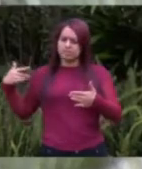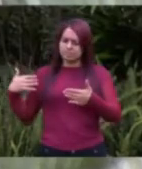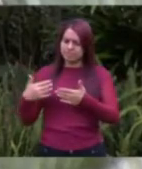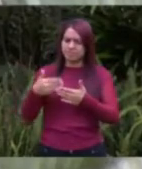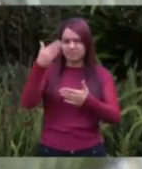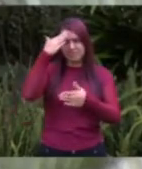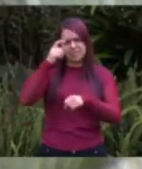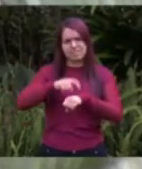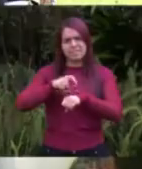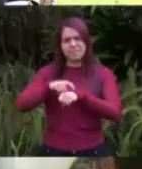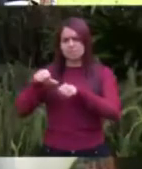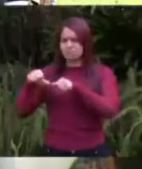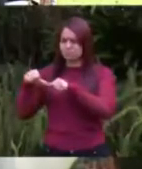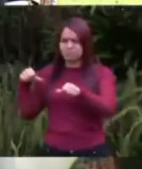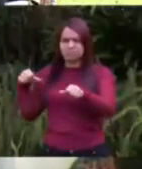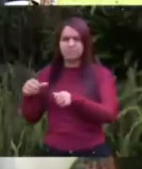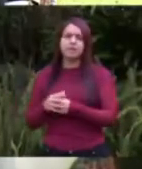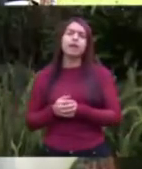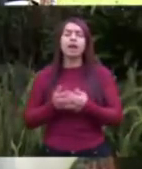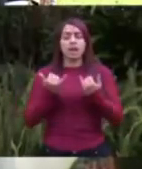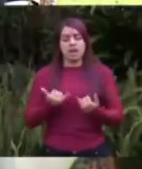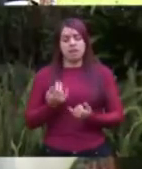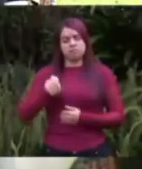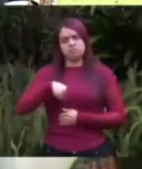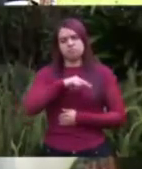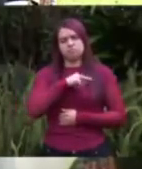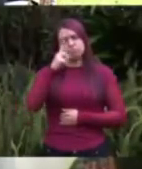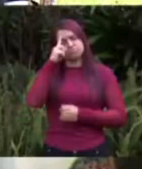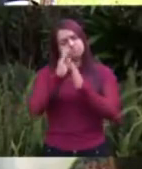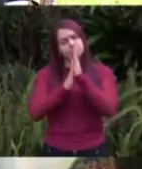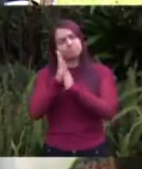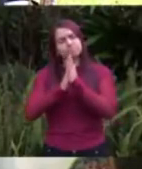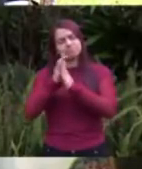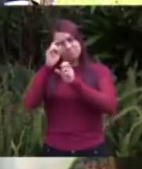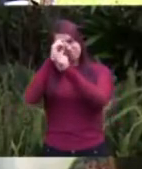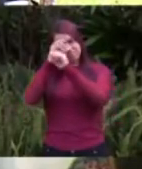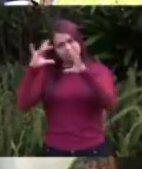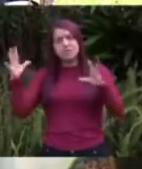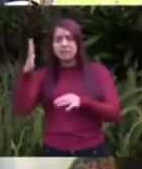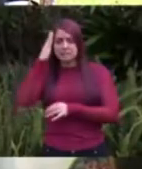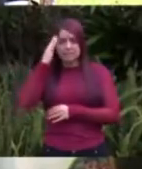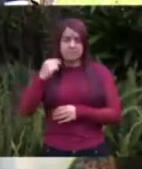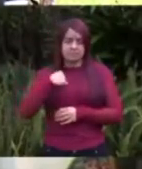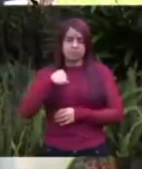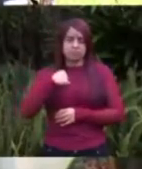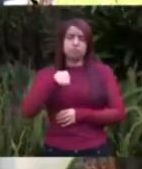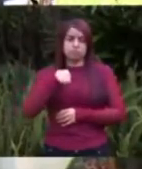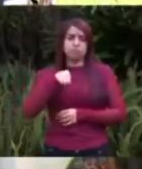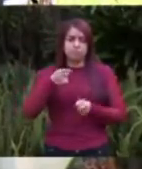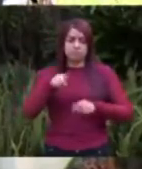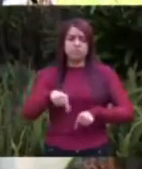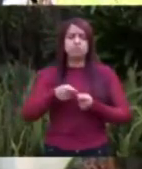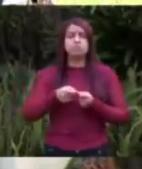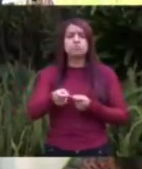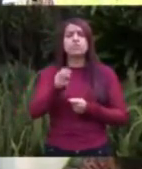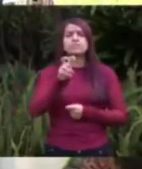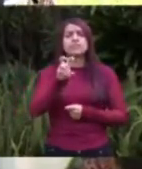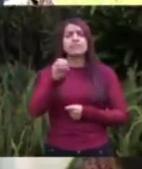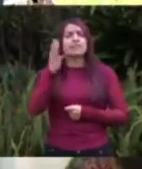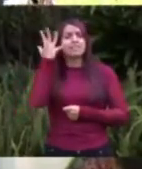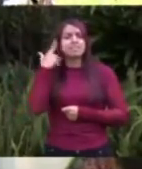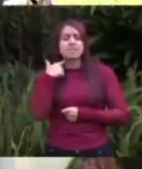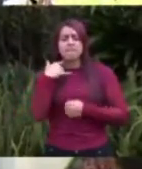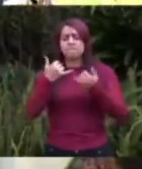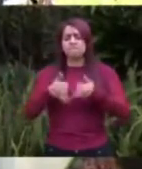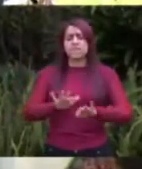tanto tiempo. Nuestra única esperanza, porque yo estoy también a más o menos 70 días de terminar mi periodo como procurador,